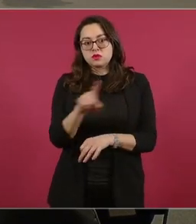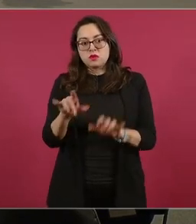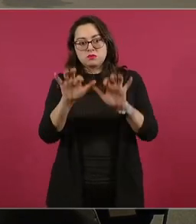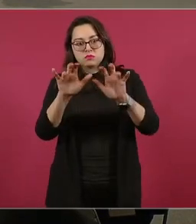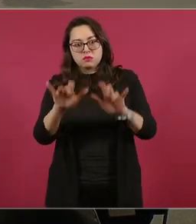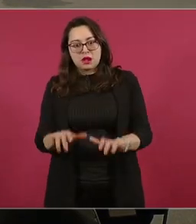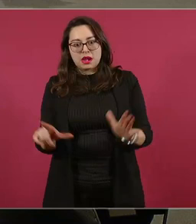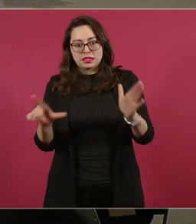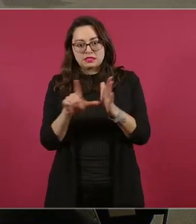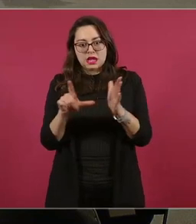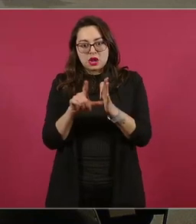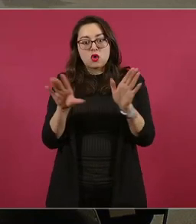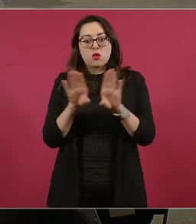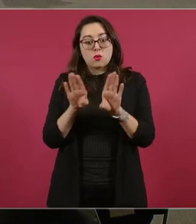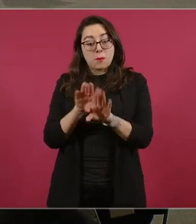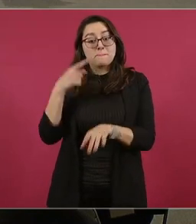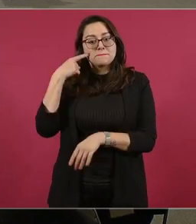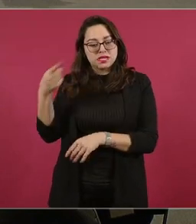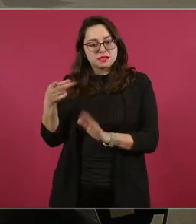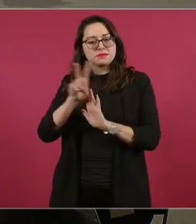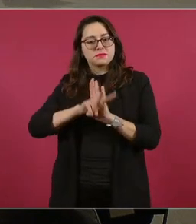credencial.